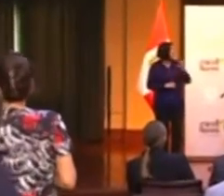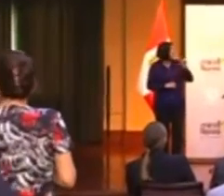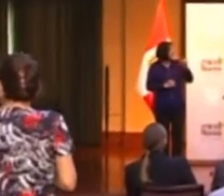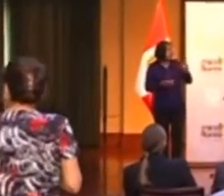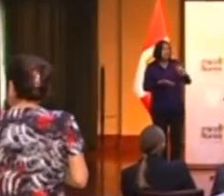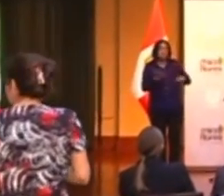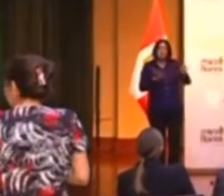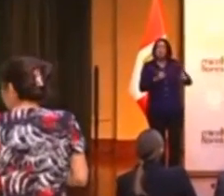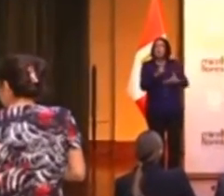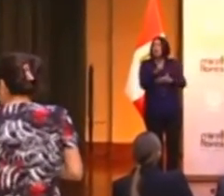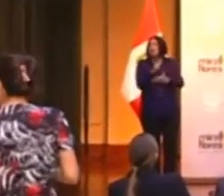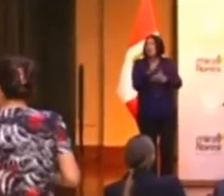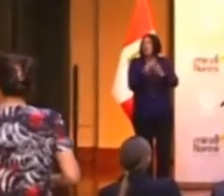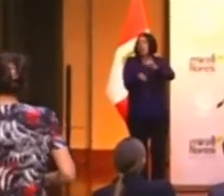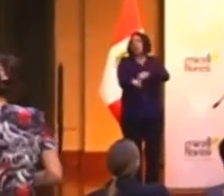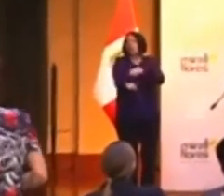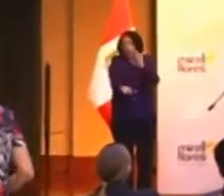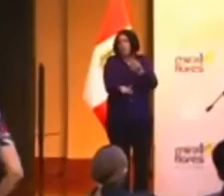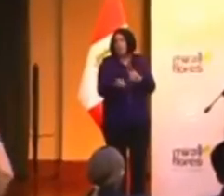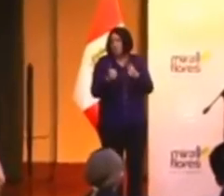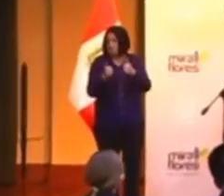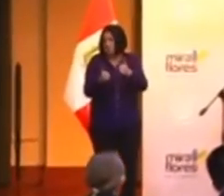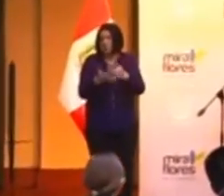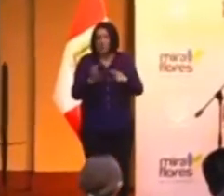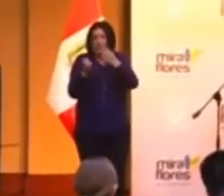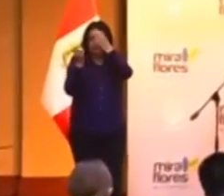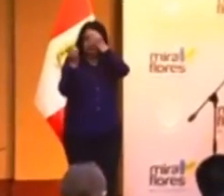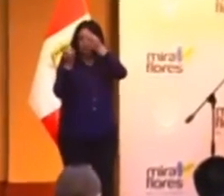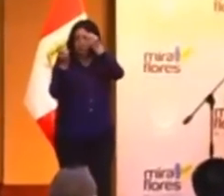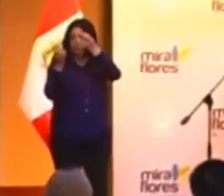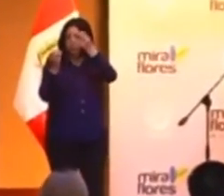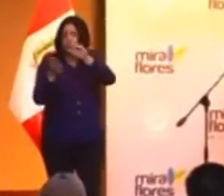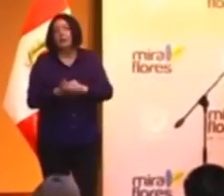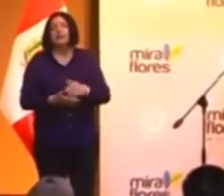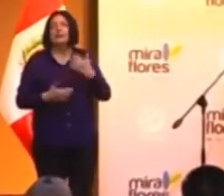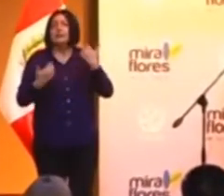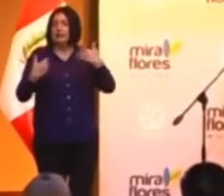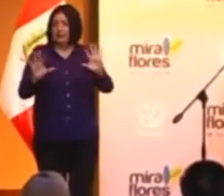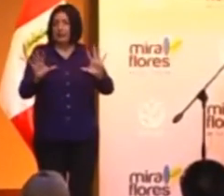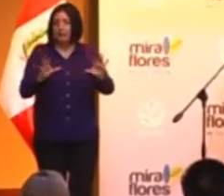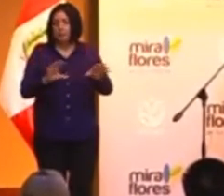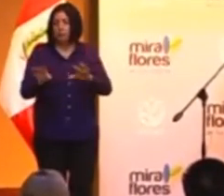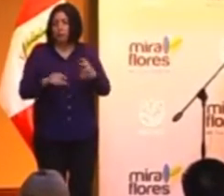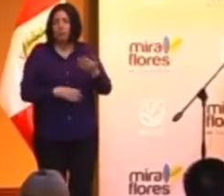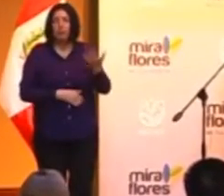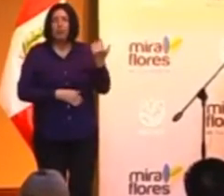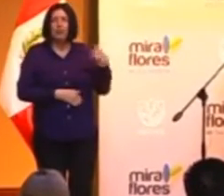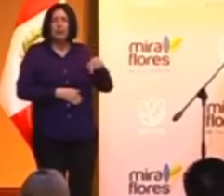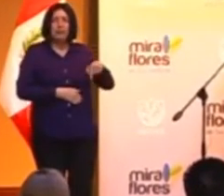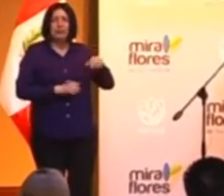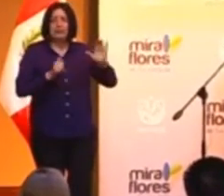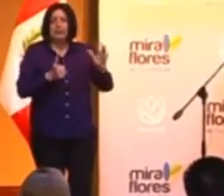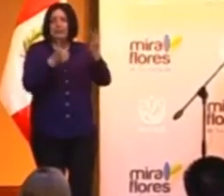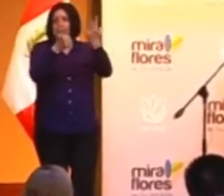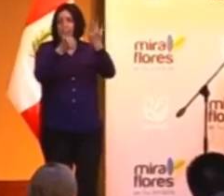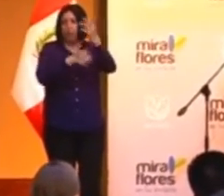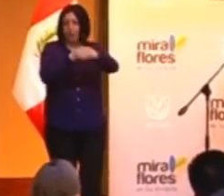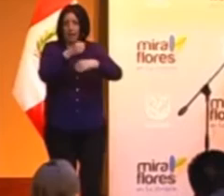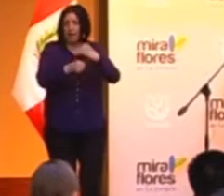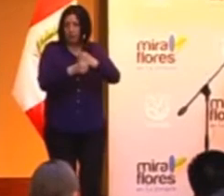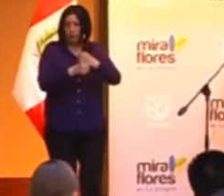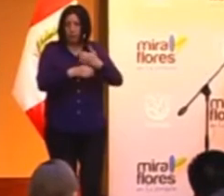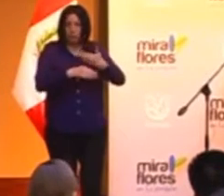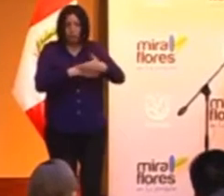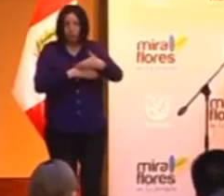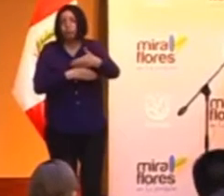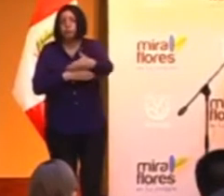es una sana costumbre que tenemos de rendir cuentas. Lo hemos hecho, esta va a ser el sexto año